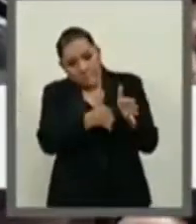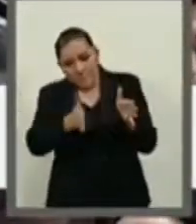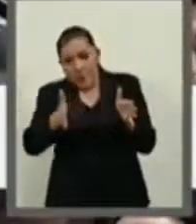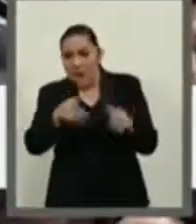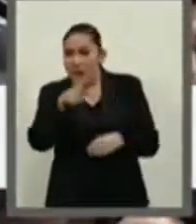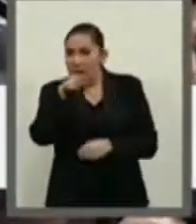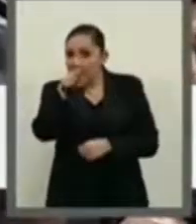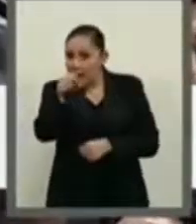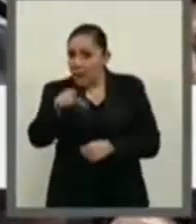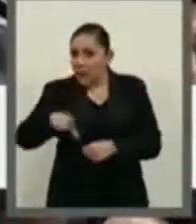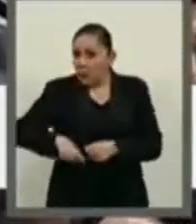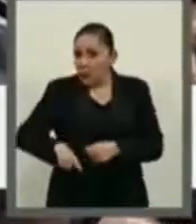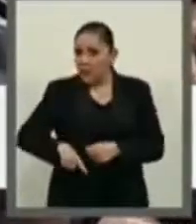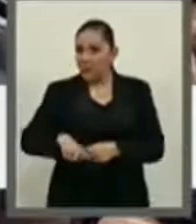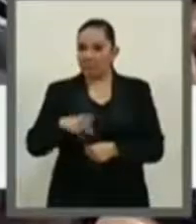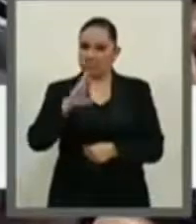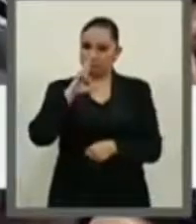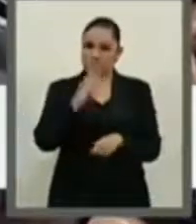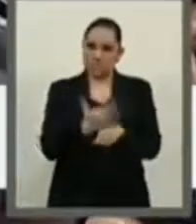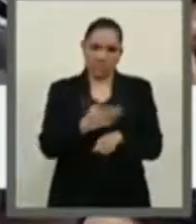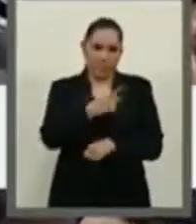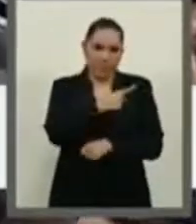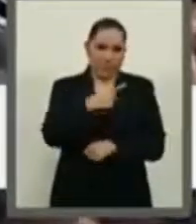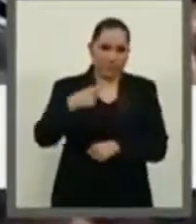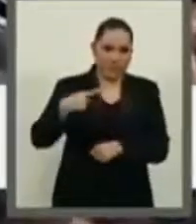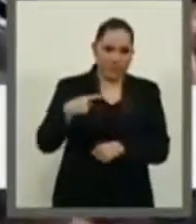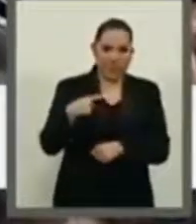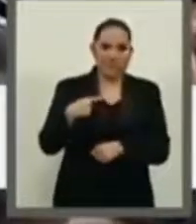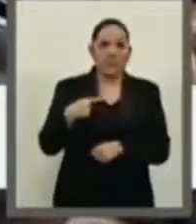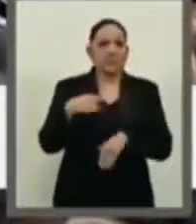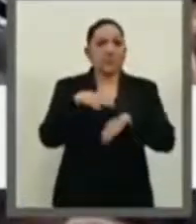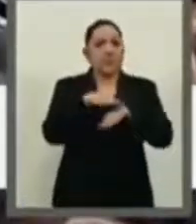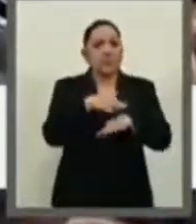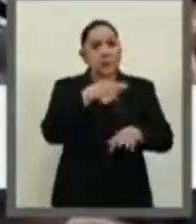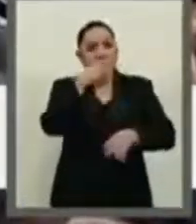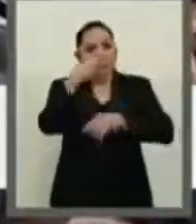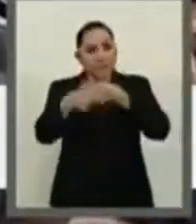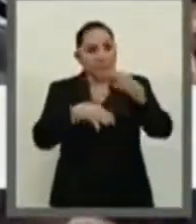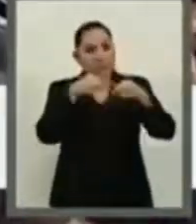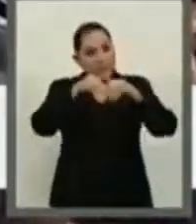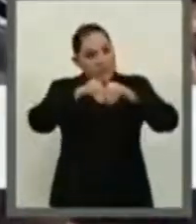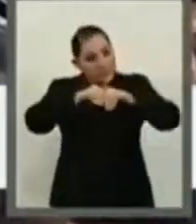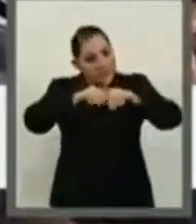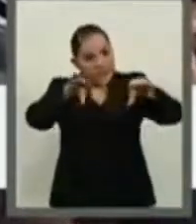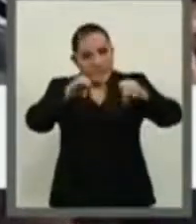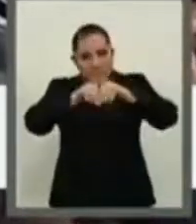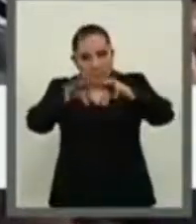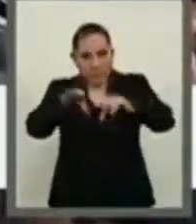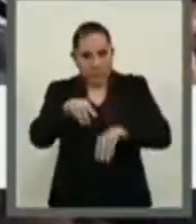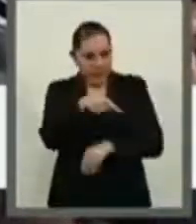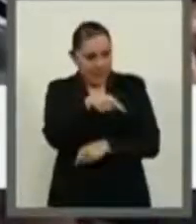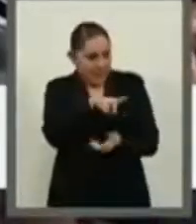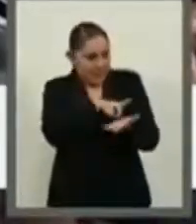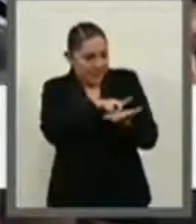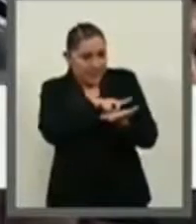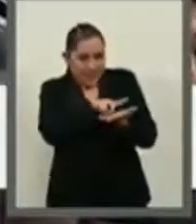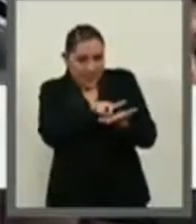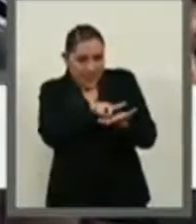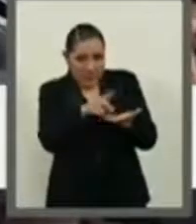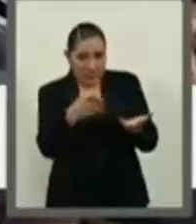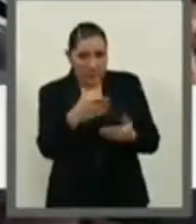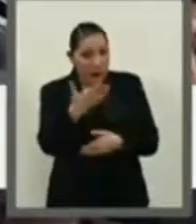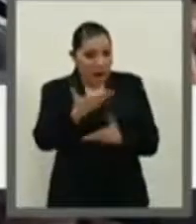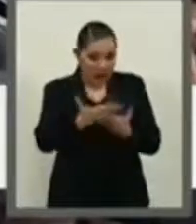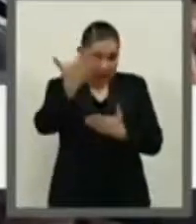debe hacerse cargo de la difusión y la proyección de un derecho que se nos ha